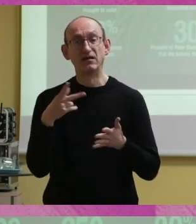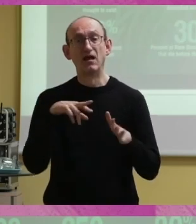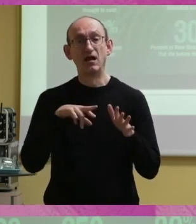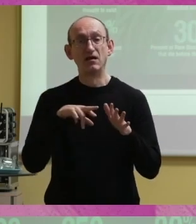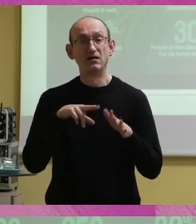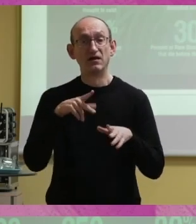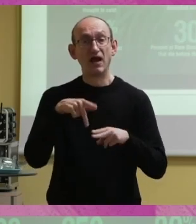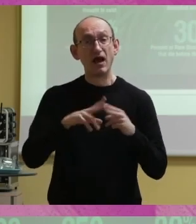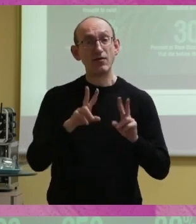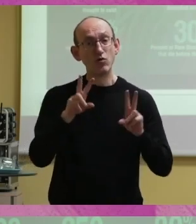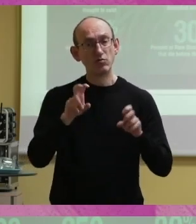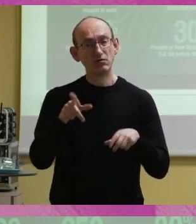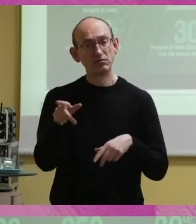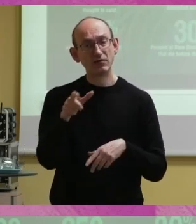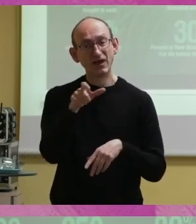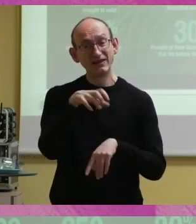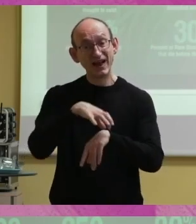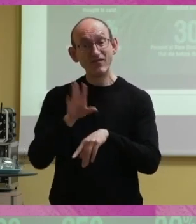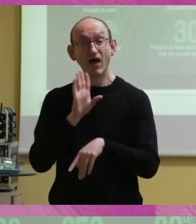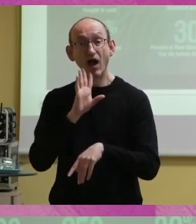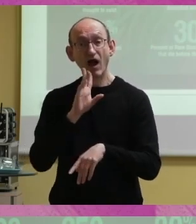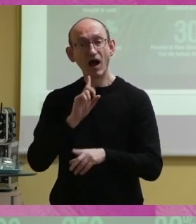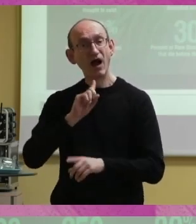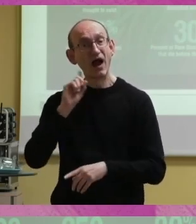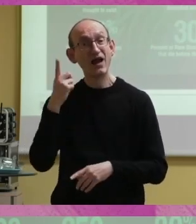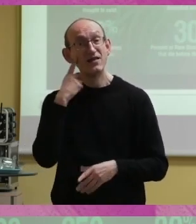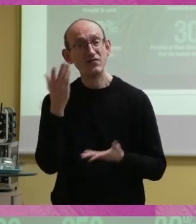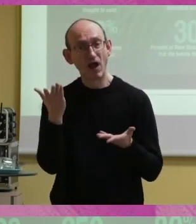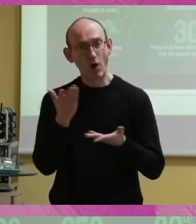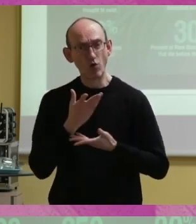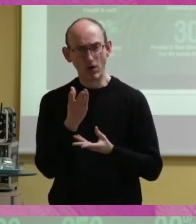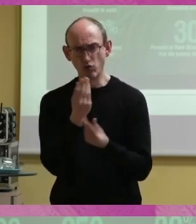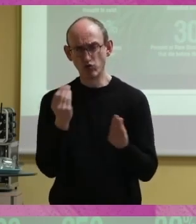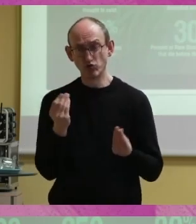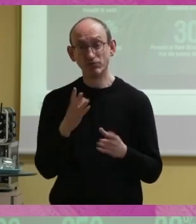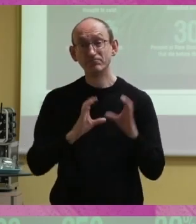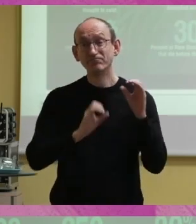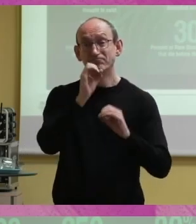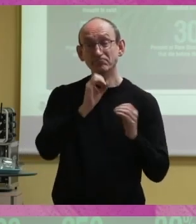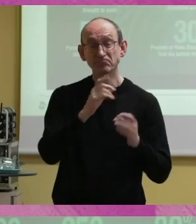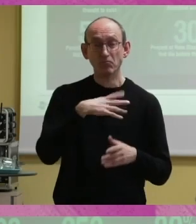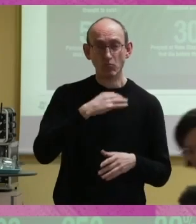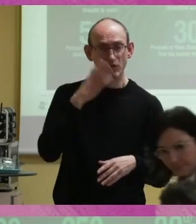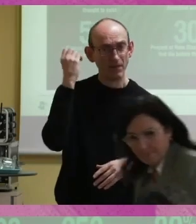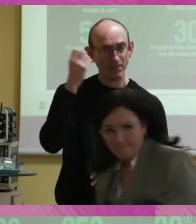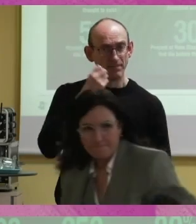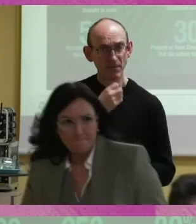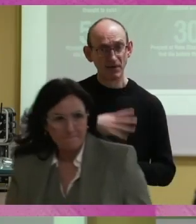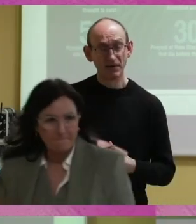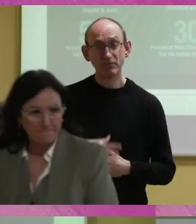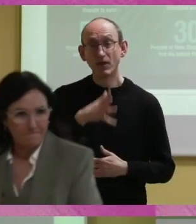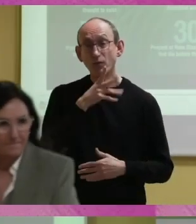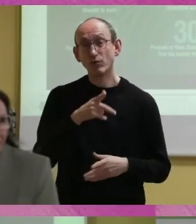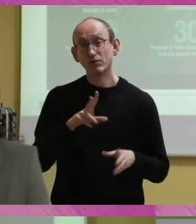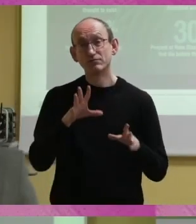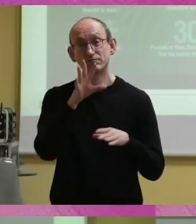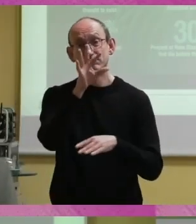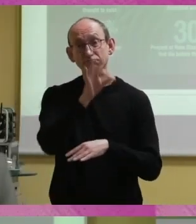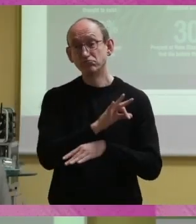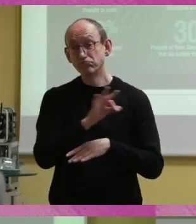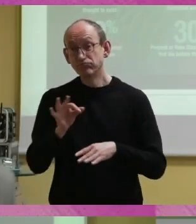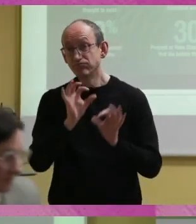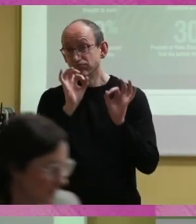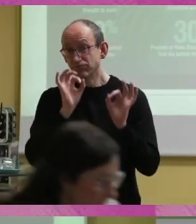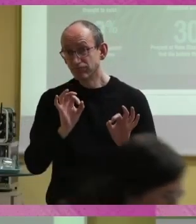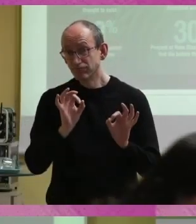que están ayudando a identificar muchísimas de estas enfermedades. Los porcentajes, eso sí, igual están bien, porque como no son números absolutos, ahí ya